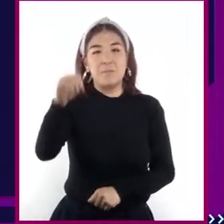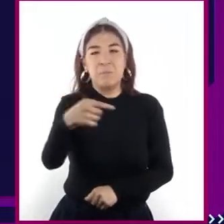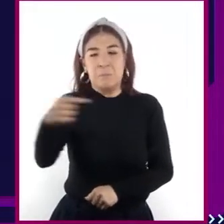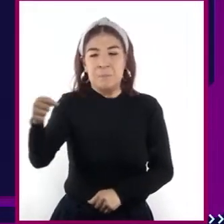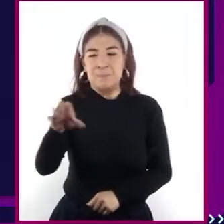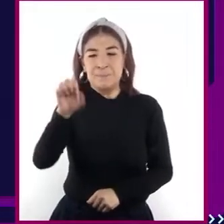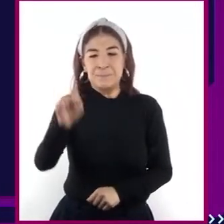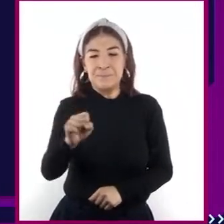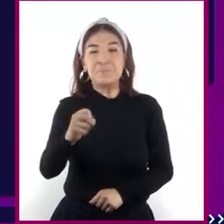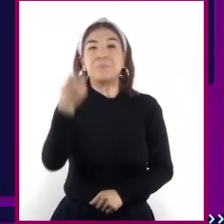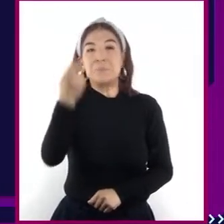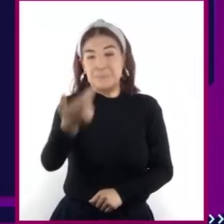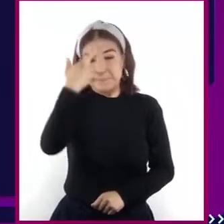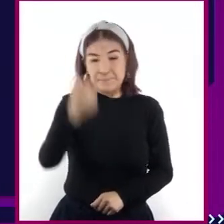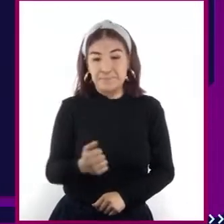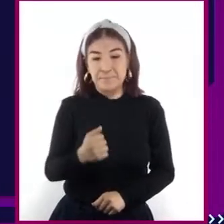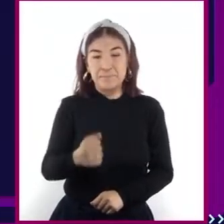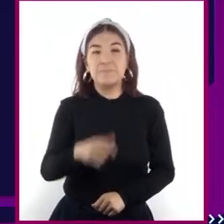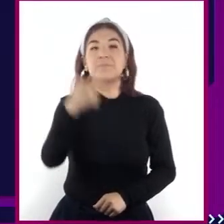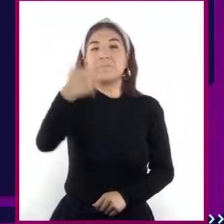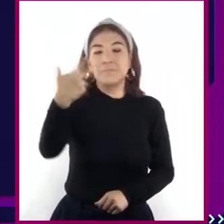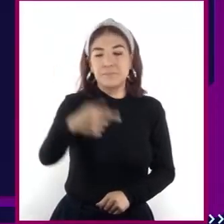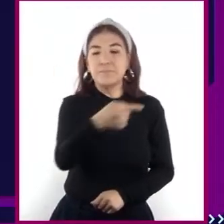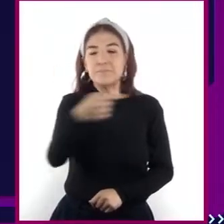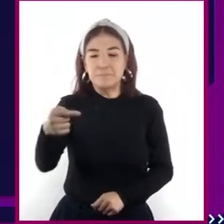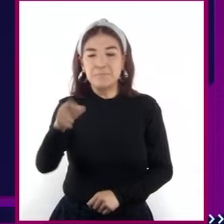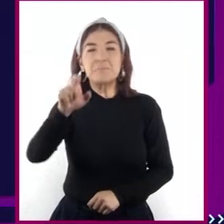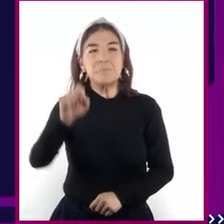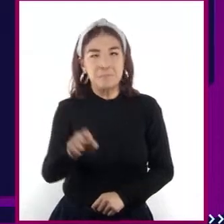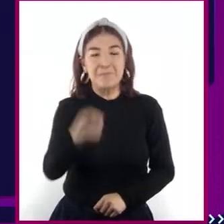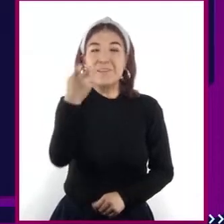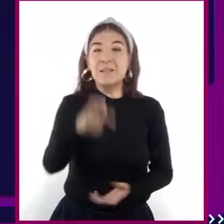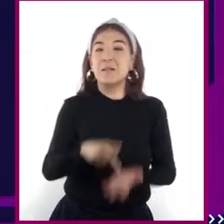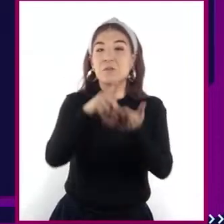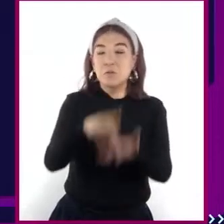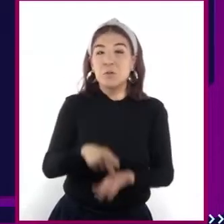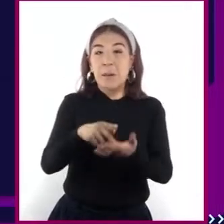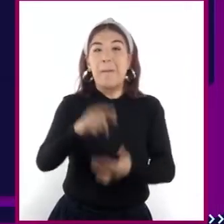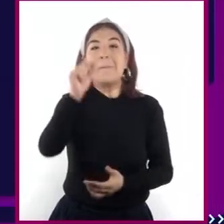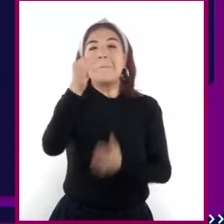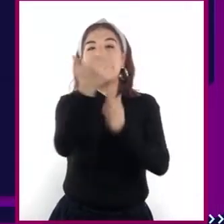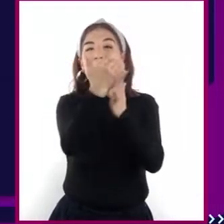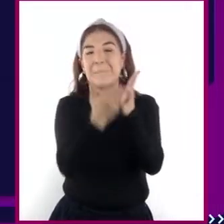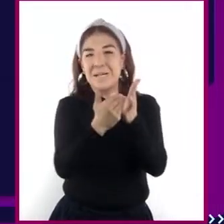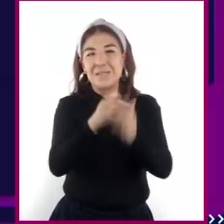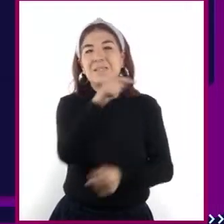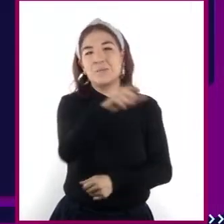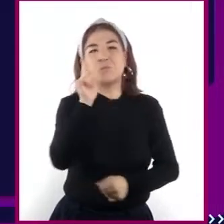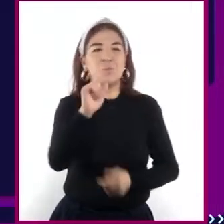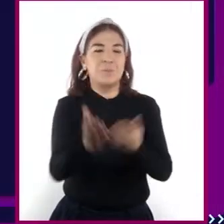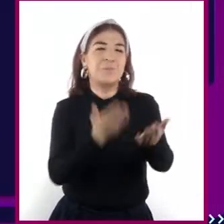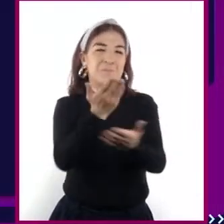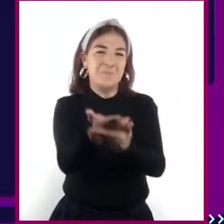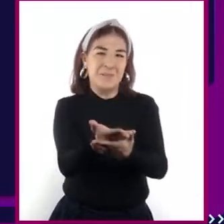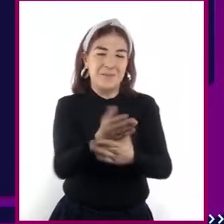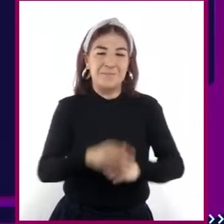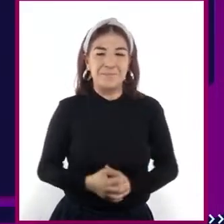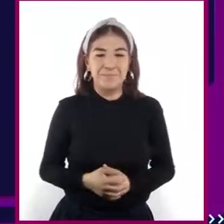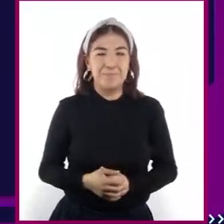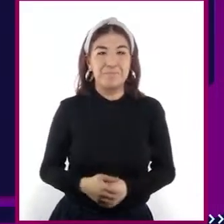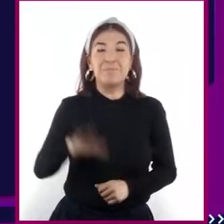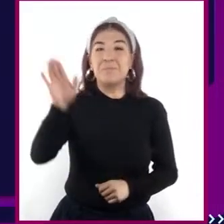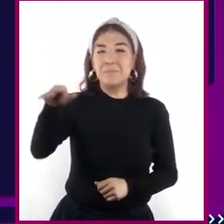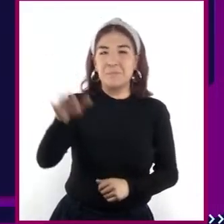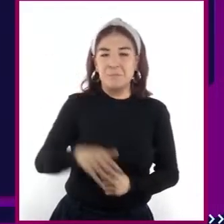tanto, 2/3 es mayor que 13/20, por lo que la báscula marcó un poco menos de los que pidió Jimena.